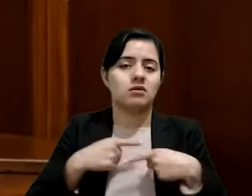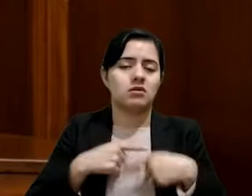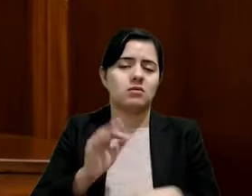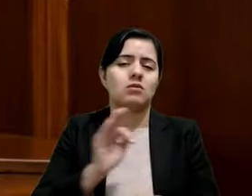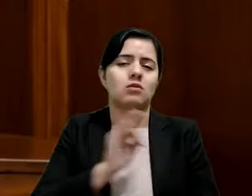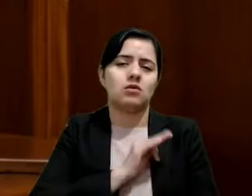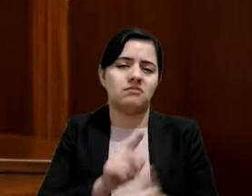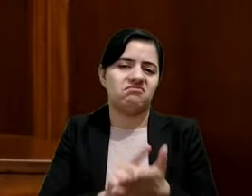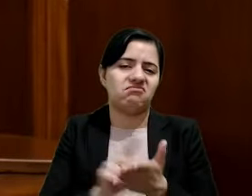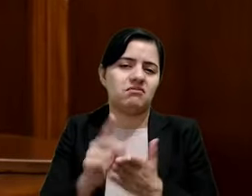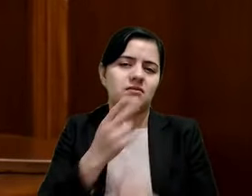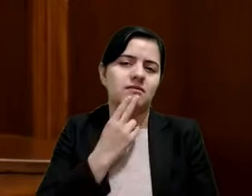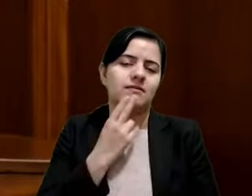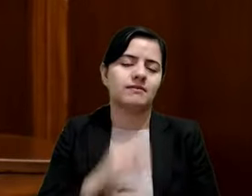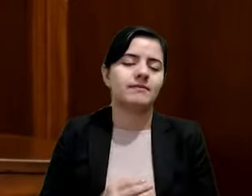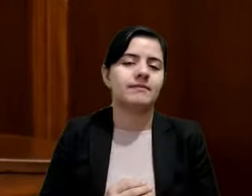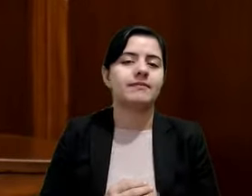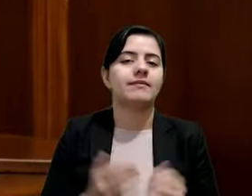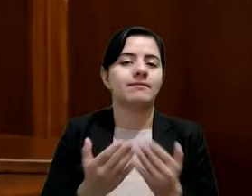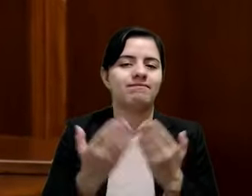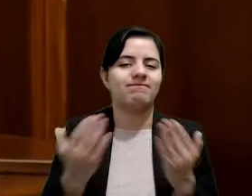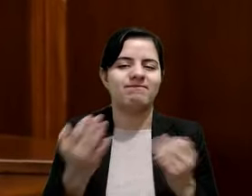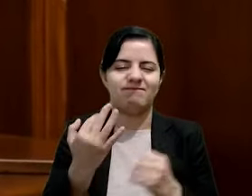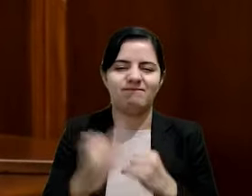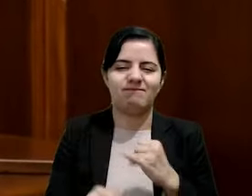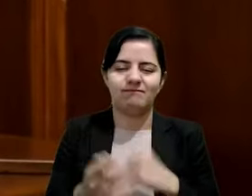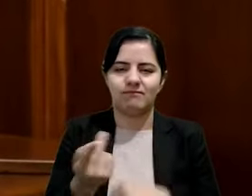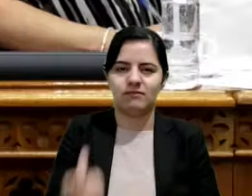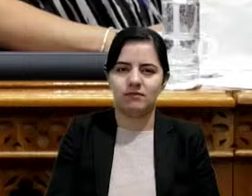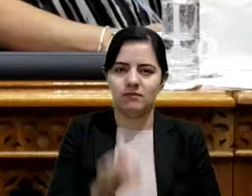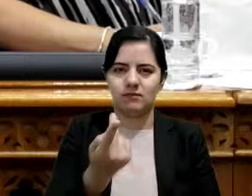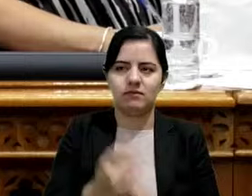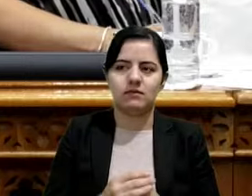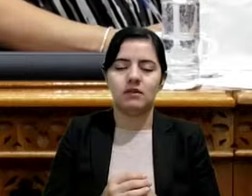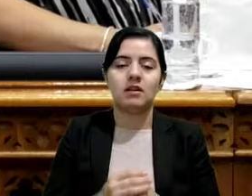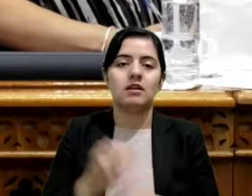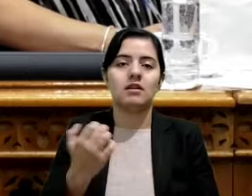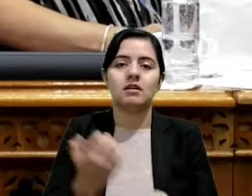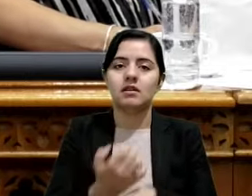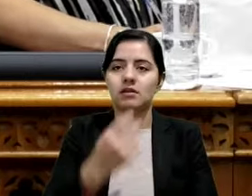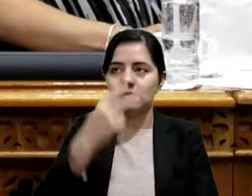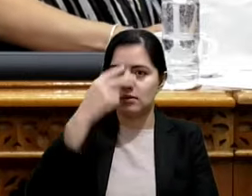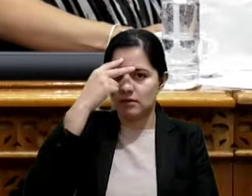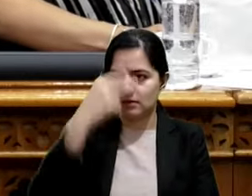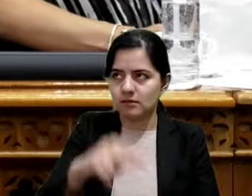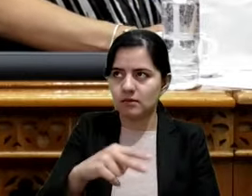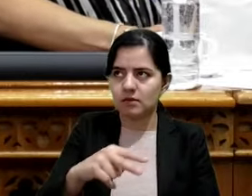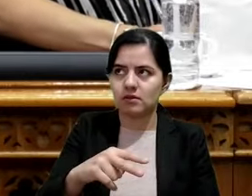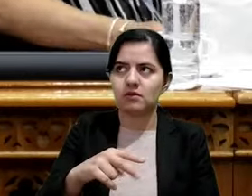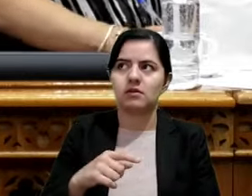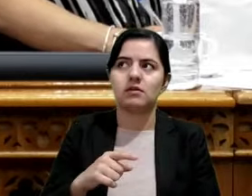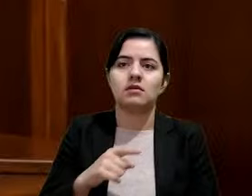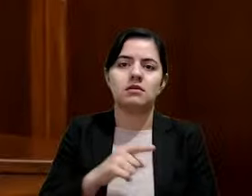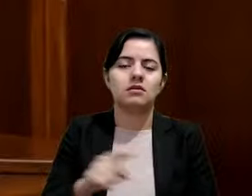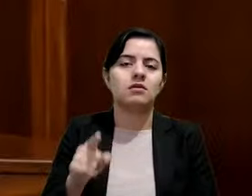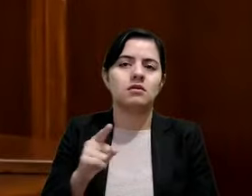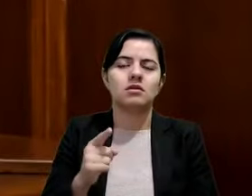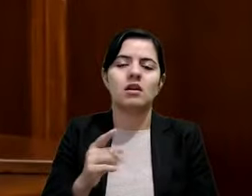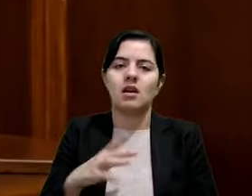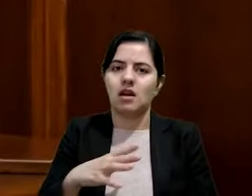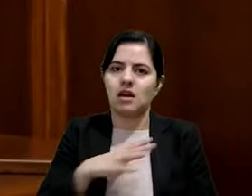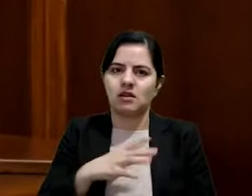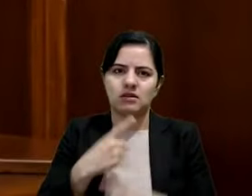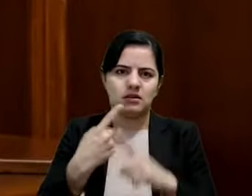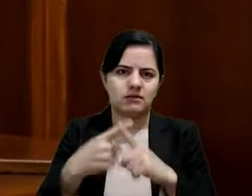eh concluir le pregunto qué hace el estado de México para atender el consumo de sustancias psicoactivas Y qué